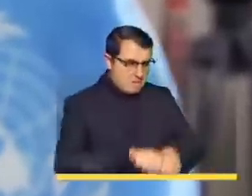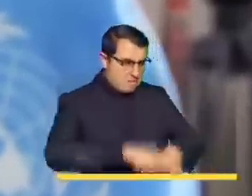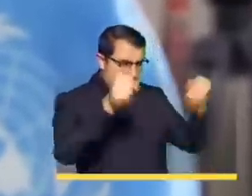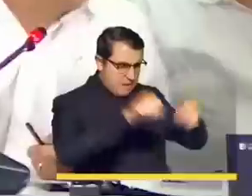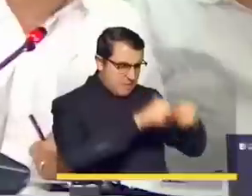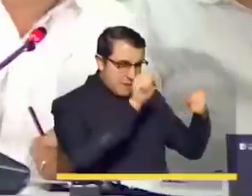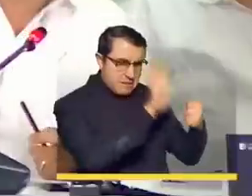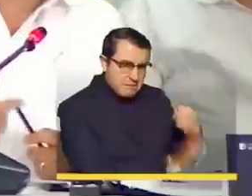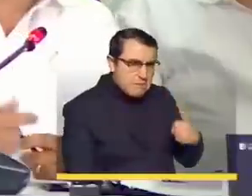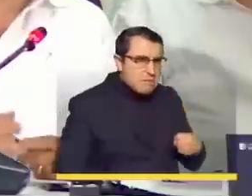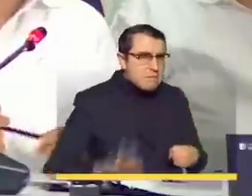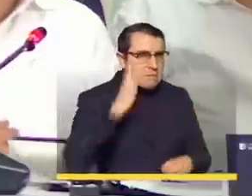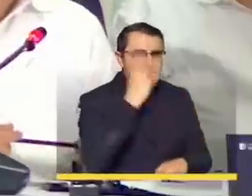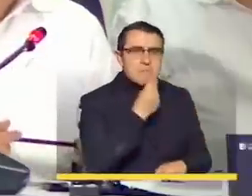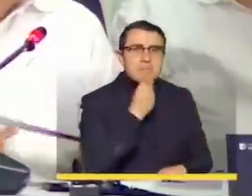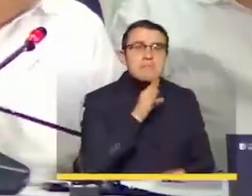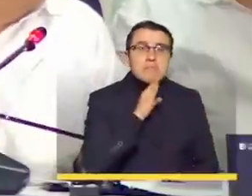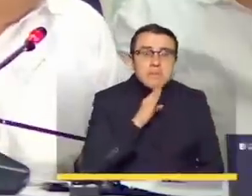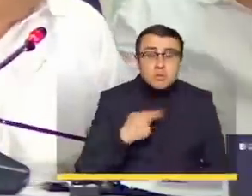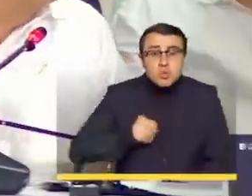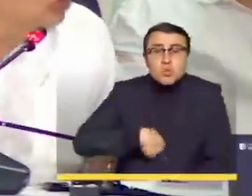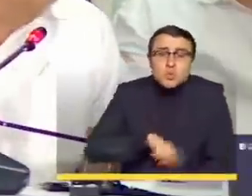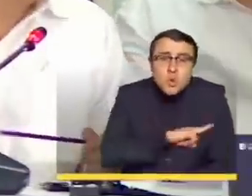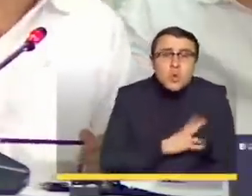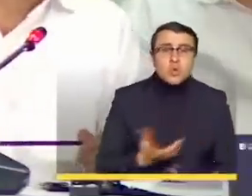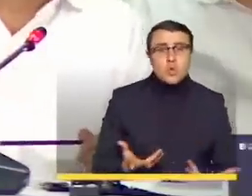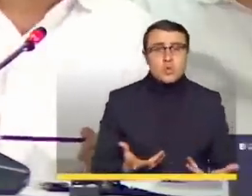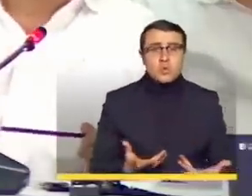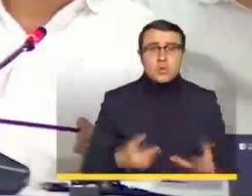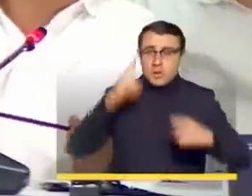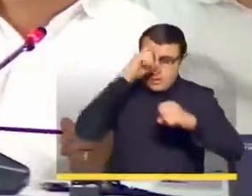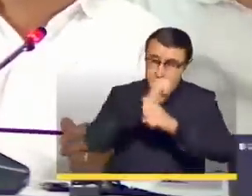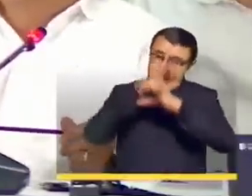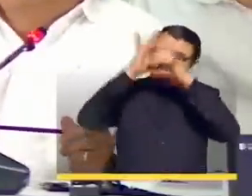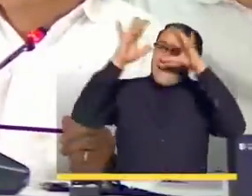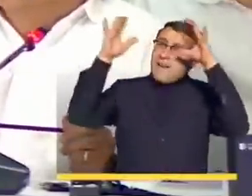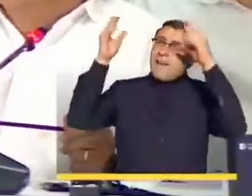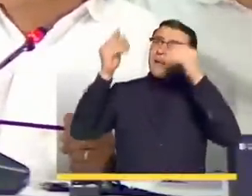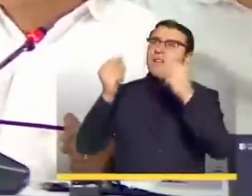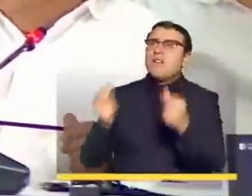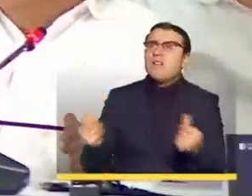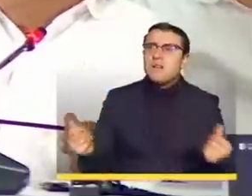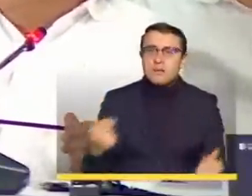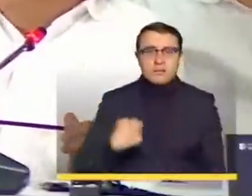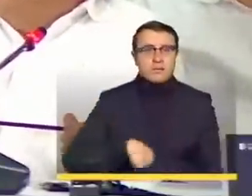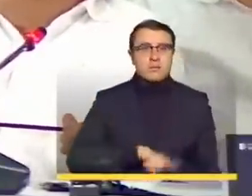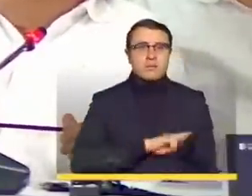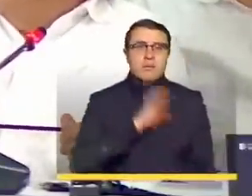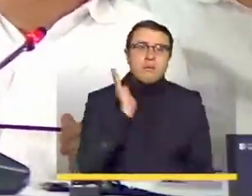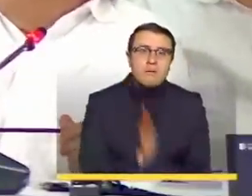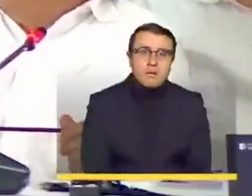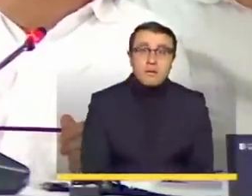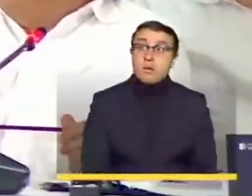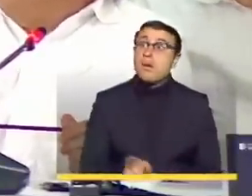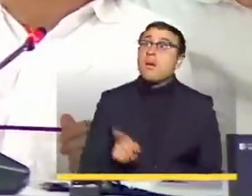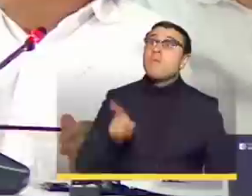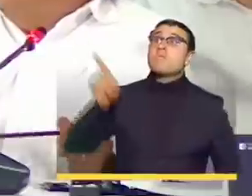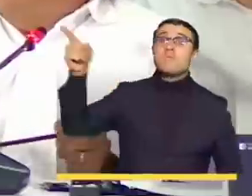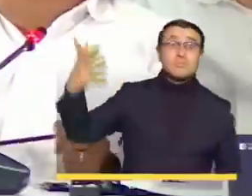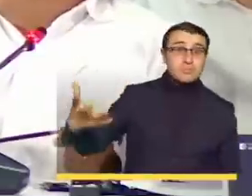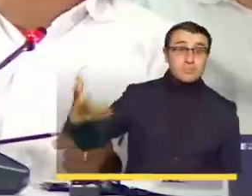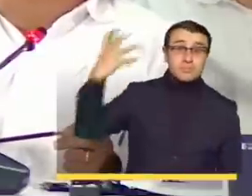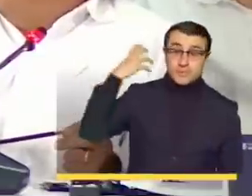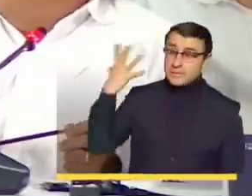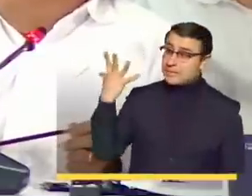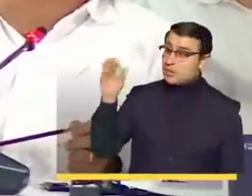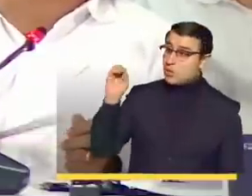la belleza somos nosotros. La ilusión somos nosotros. Allá también hace 50 años, como